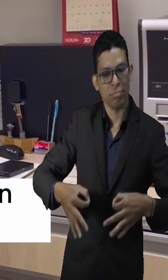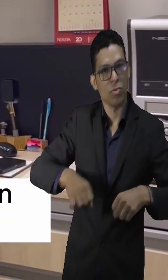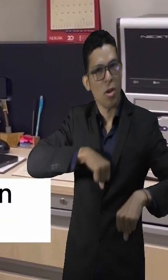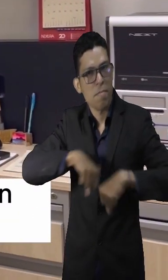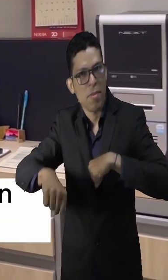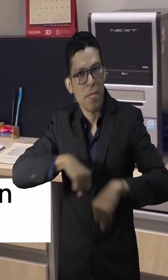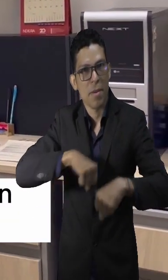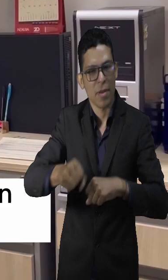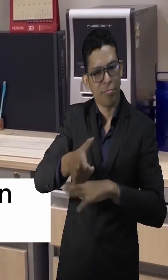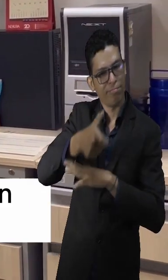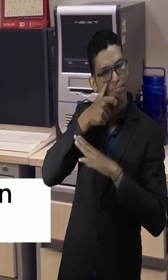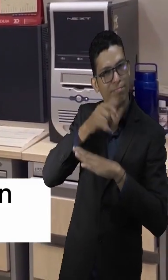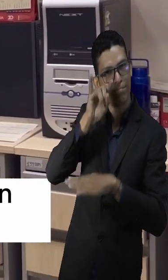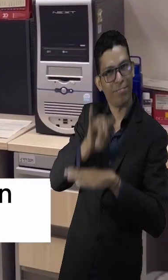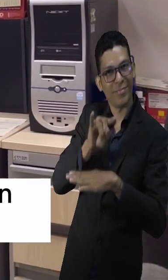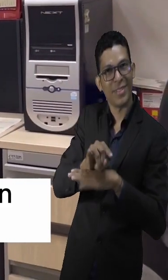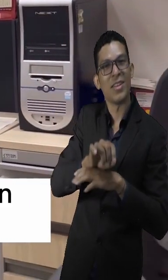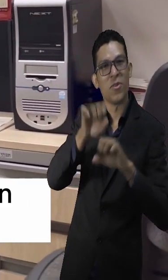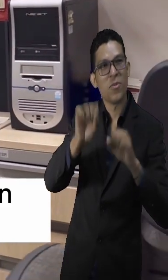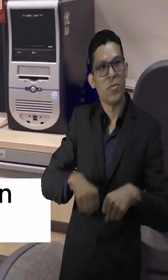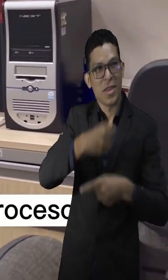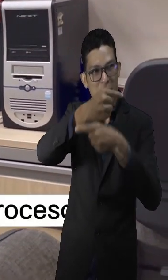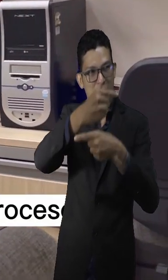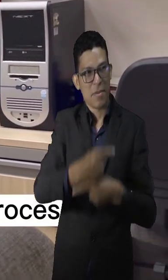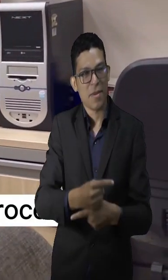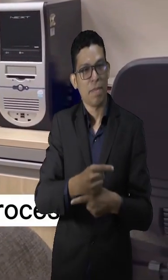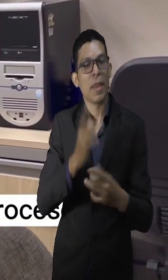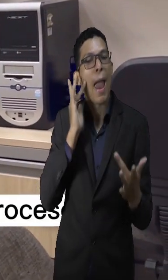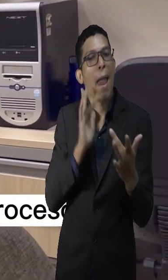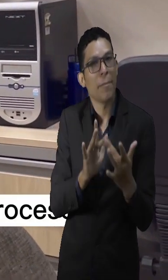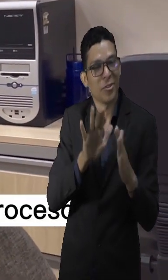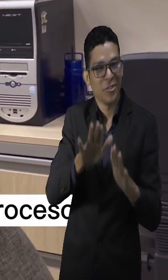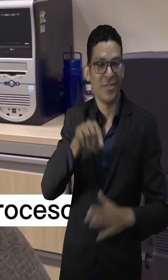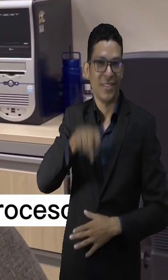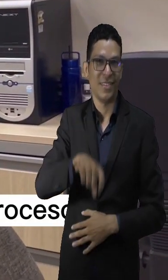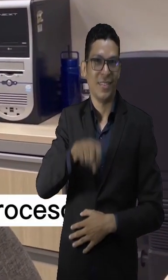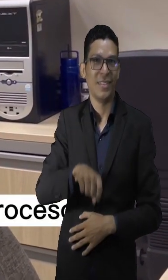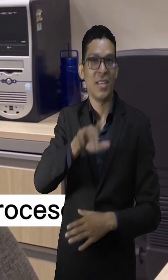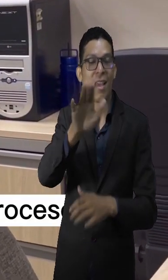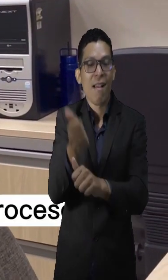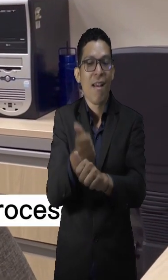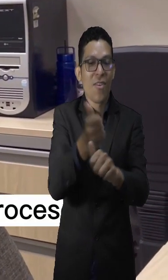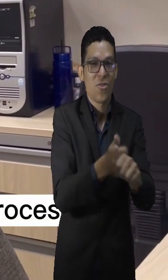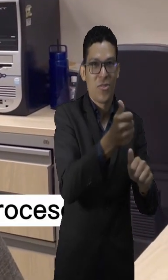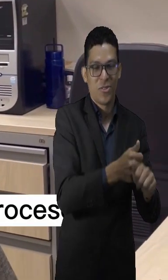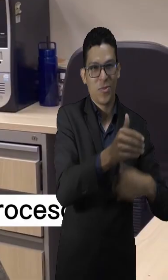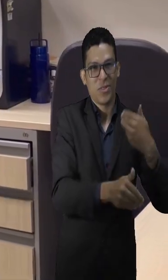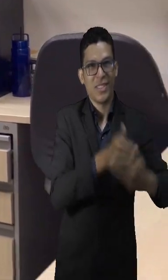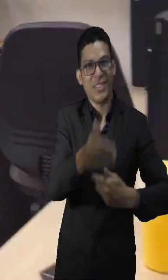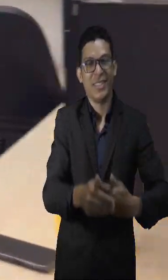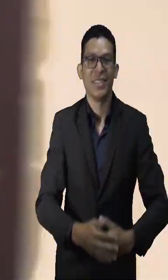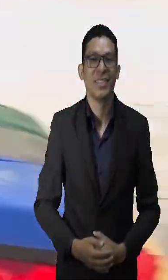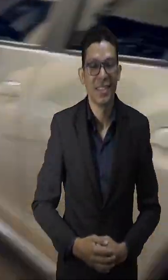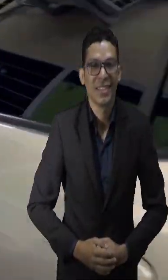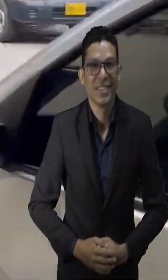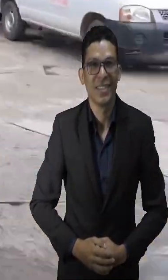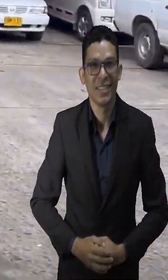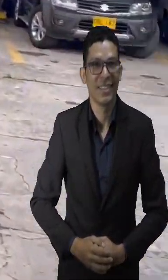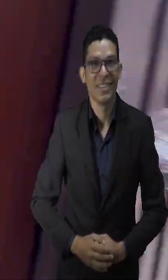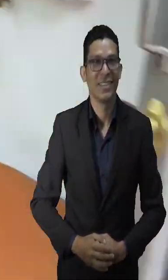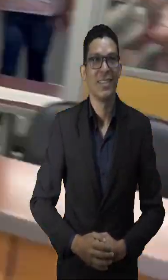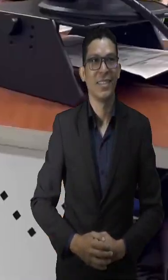ejecución, seguimiento y control de la gestión institucional acorde con las necesidades de cada uno de los procesos.